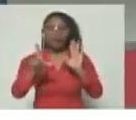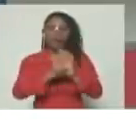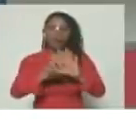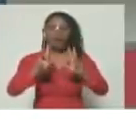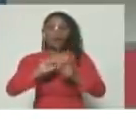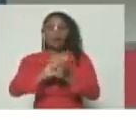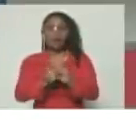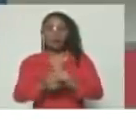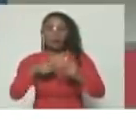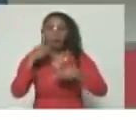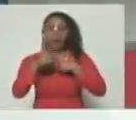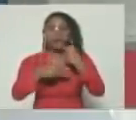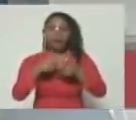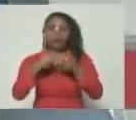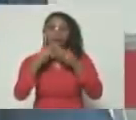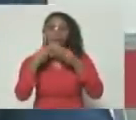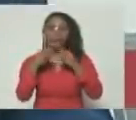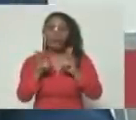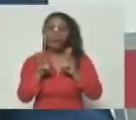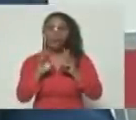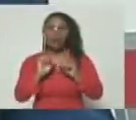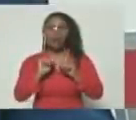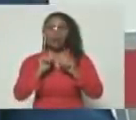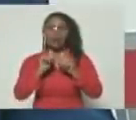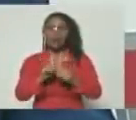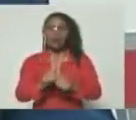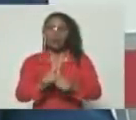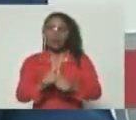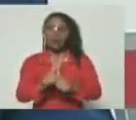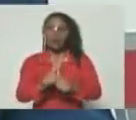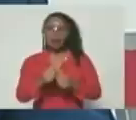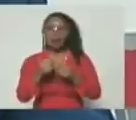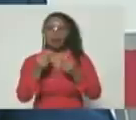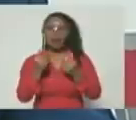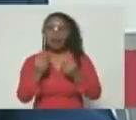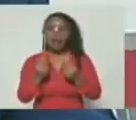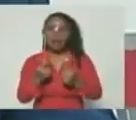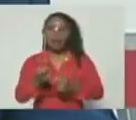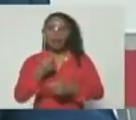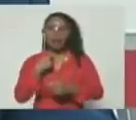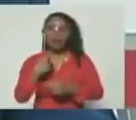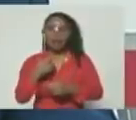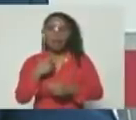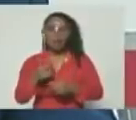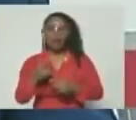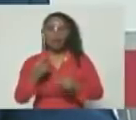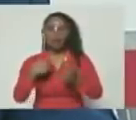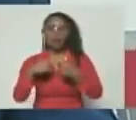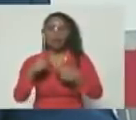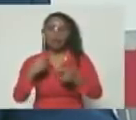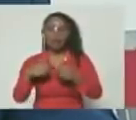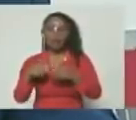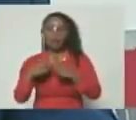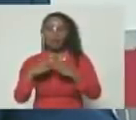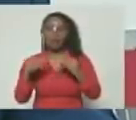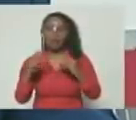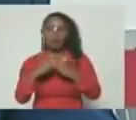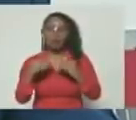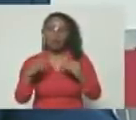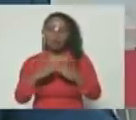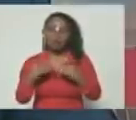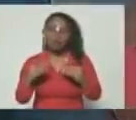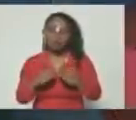cambios de políticas públicas, iniciativas monetarias, financieras, comerciales, todo,